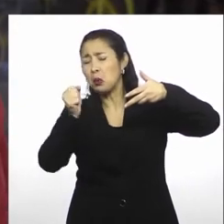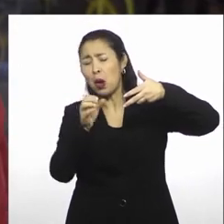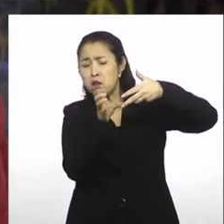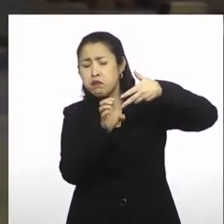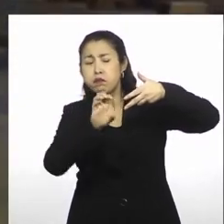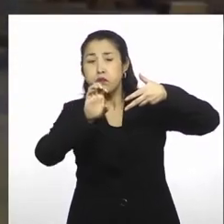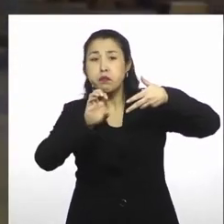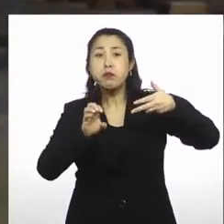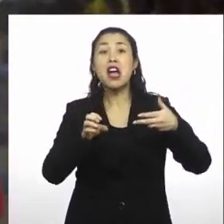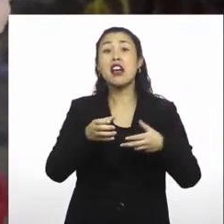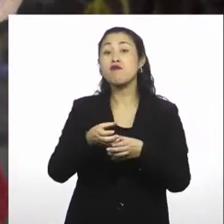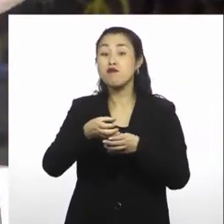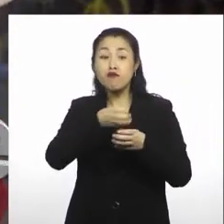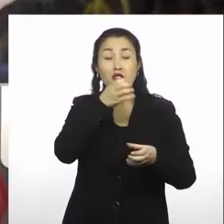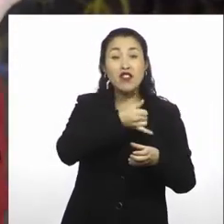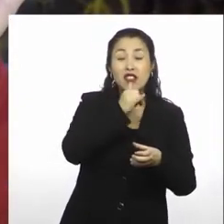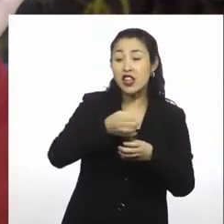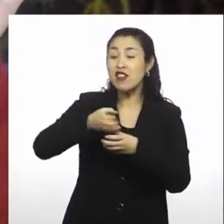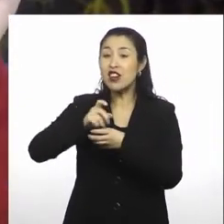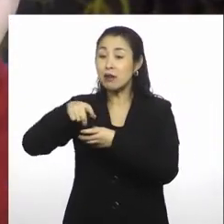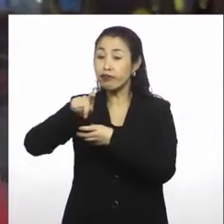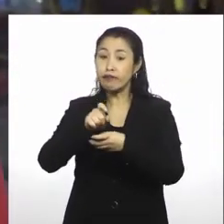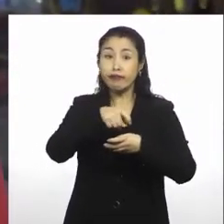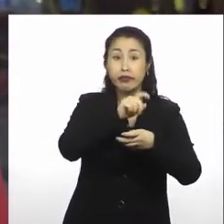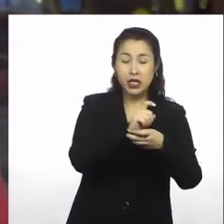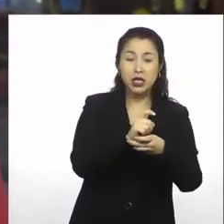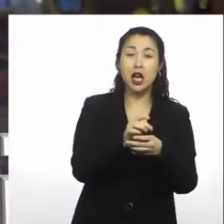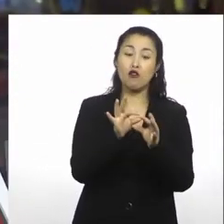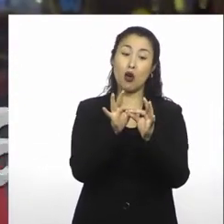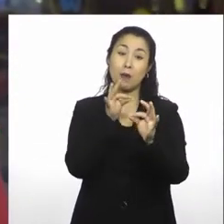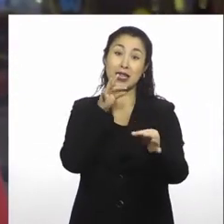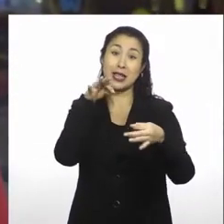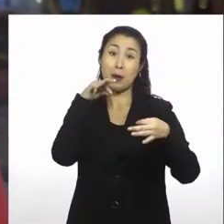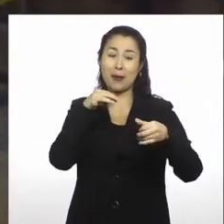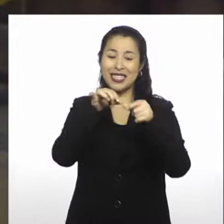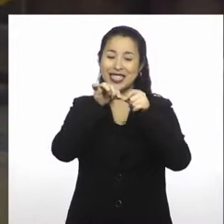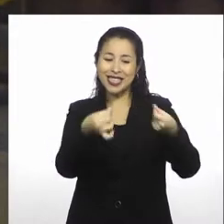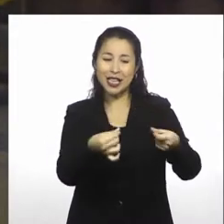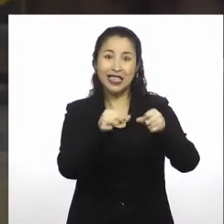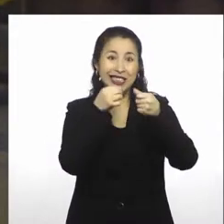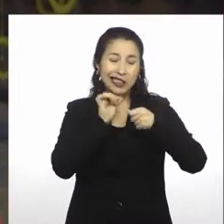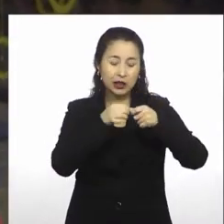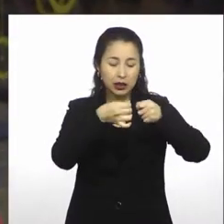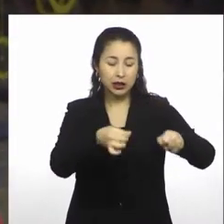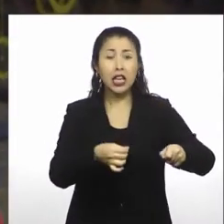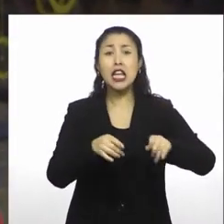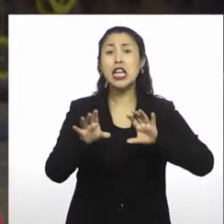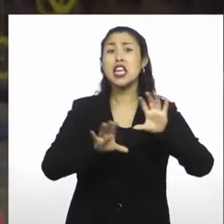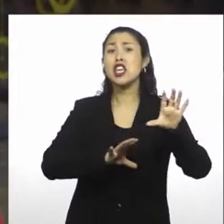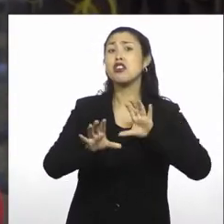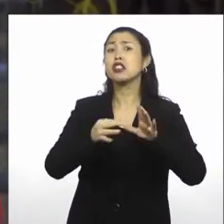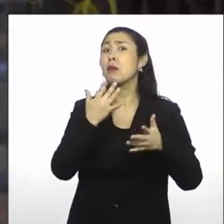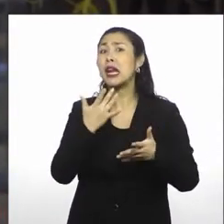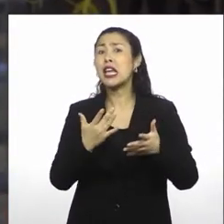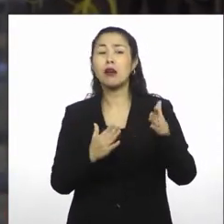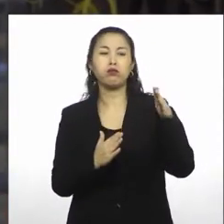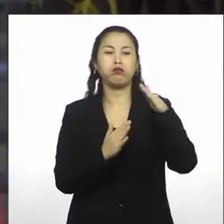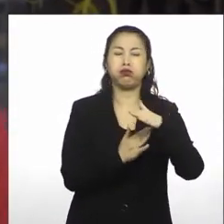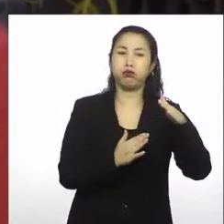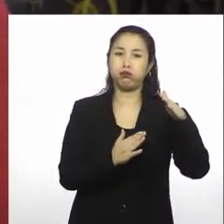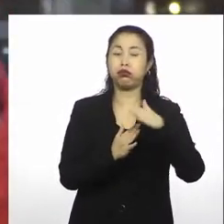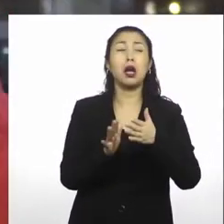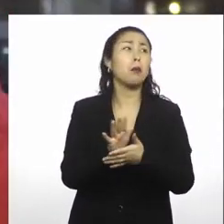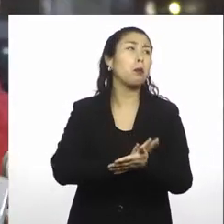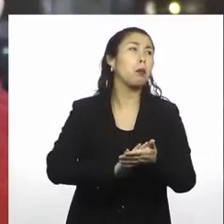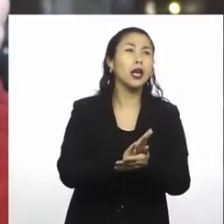bebida, bombillas de papel, cinta adhesiva y materiales para poder hacer obstáculos, como por